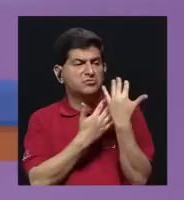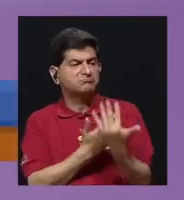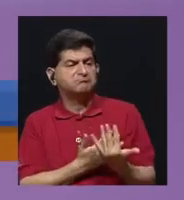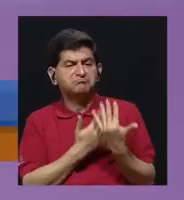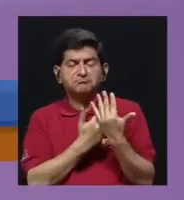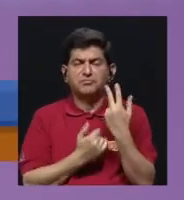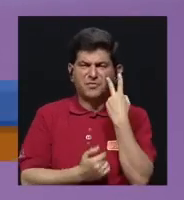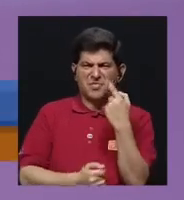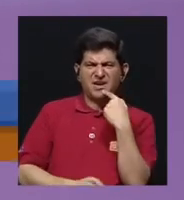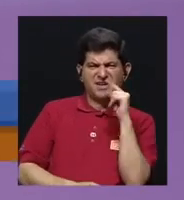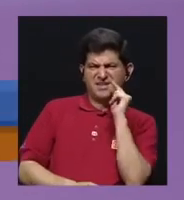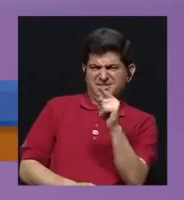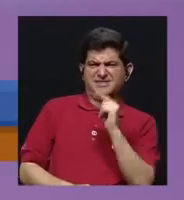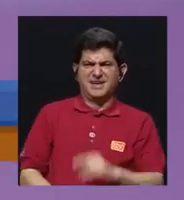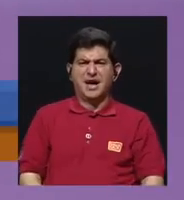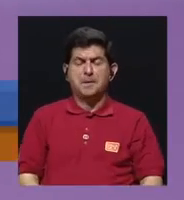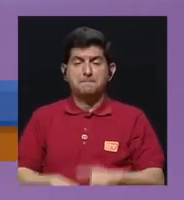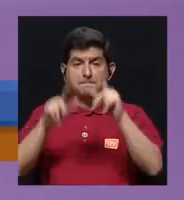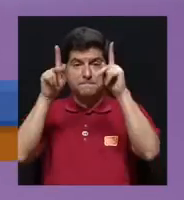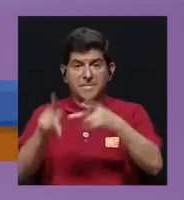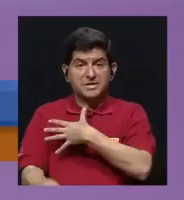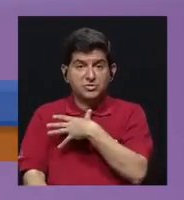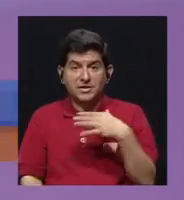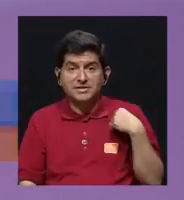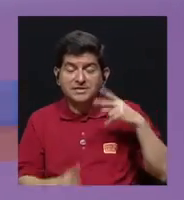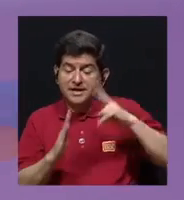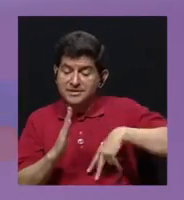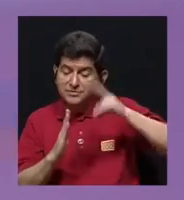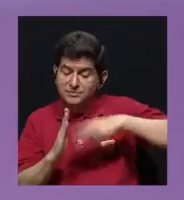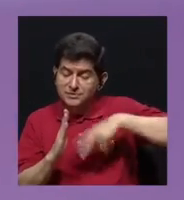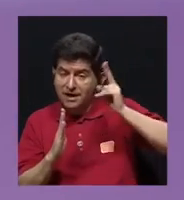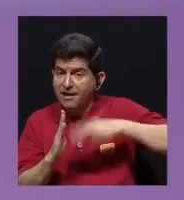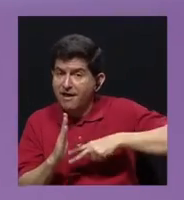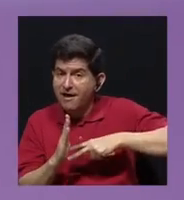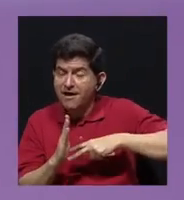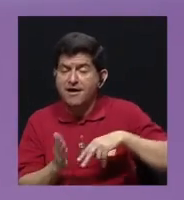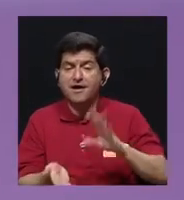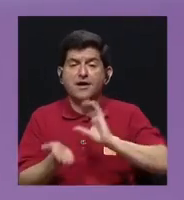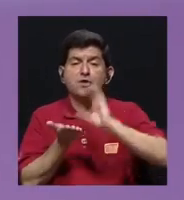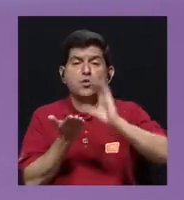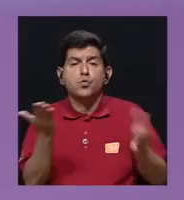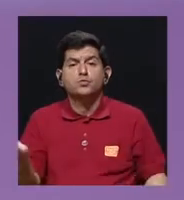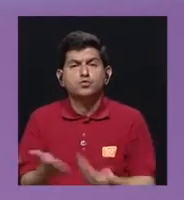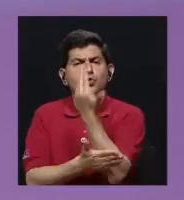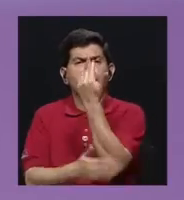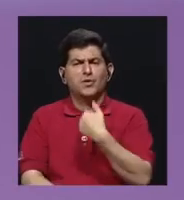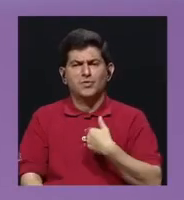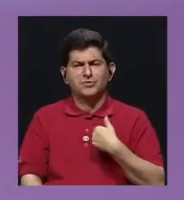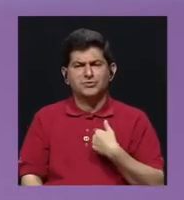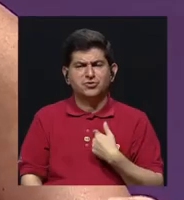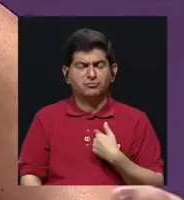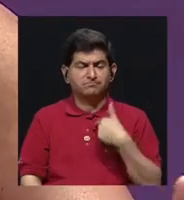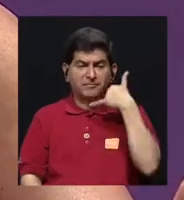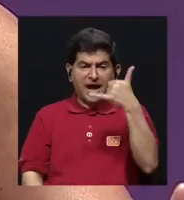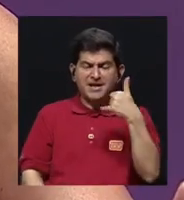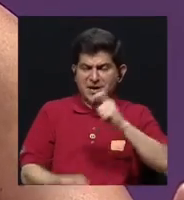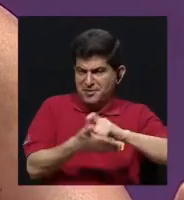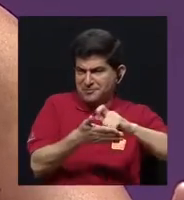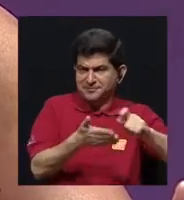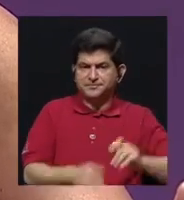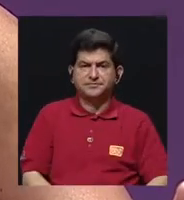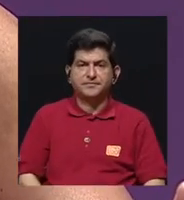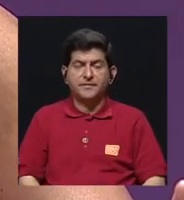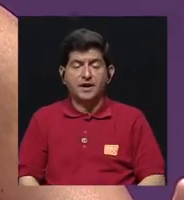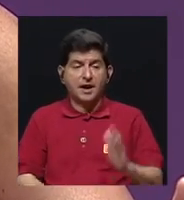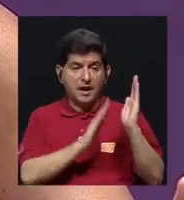vi que decía que las personas que les gustara la lectura, había un curso nuevo, entonces yo llamé a anotarme. ¿La biblioteca tenía otros